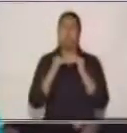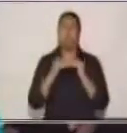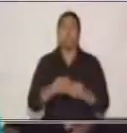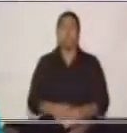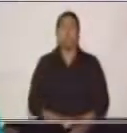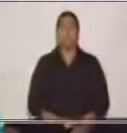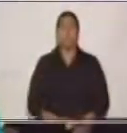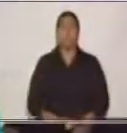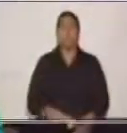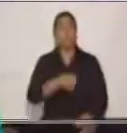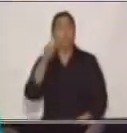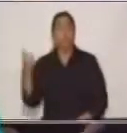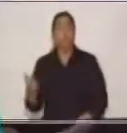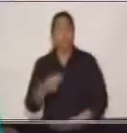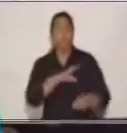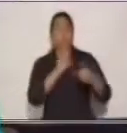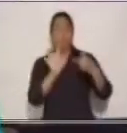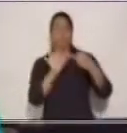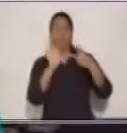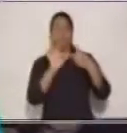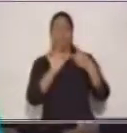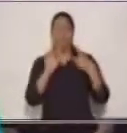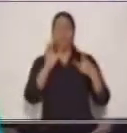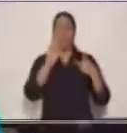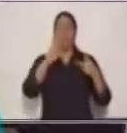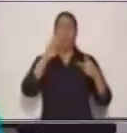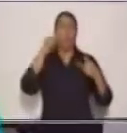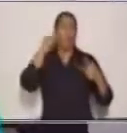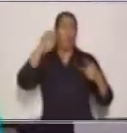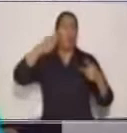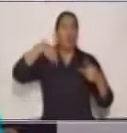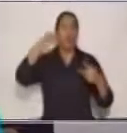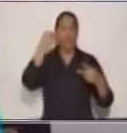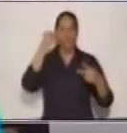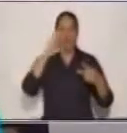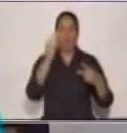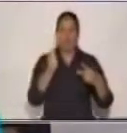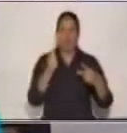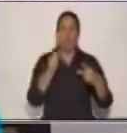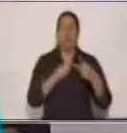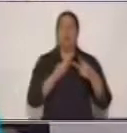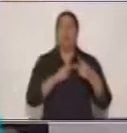En la parte orgánica la encontramos del artículo